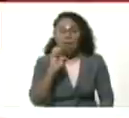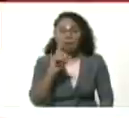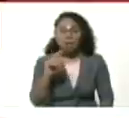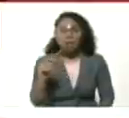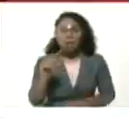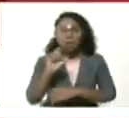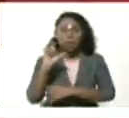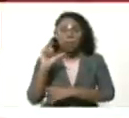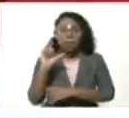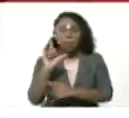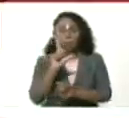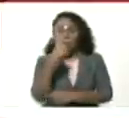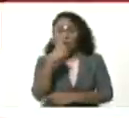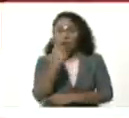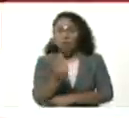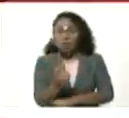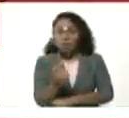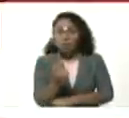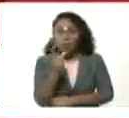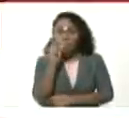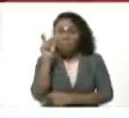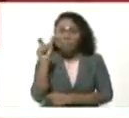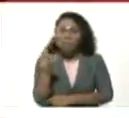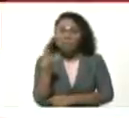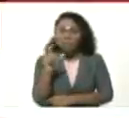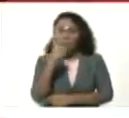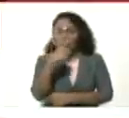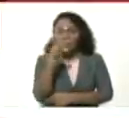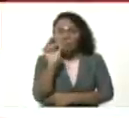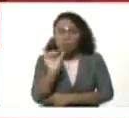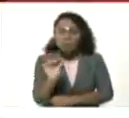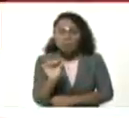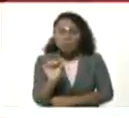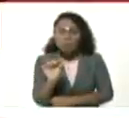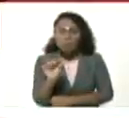Guanare, Oscar Novoa. Guanarito,